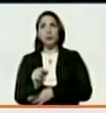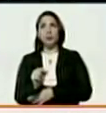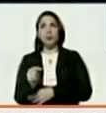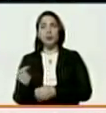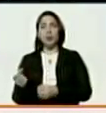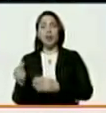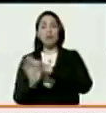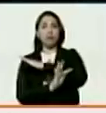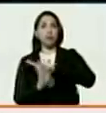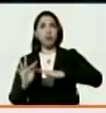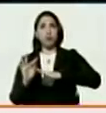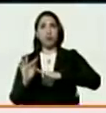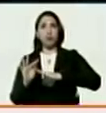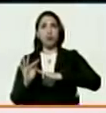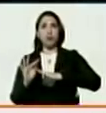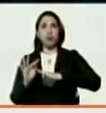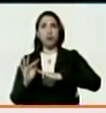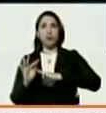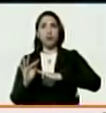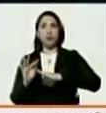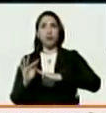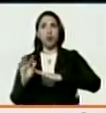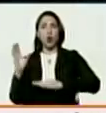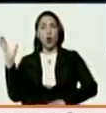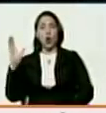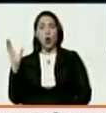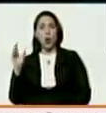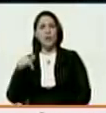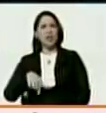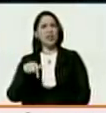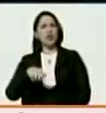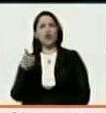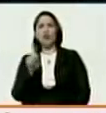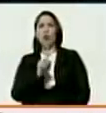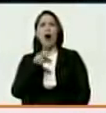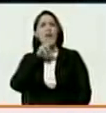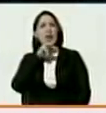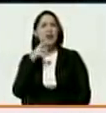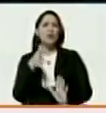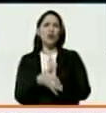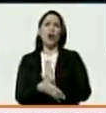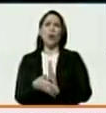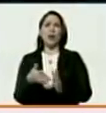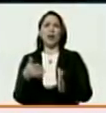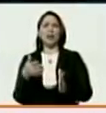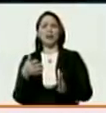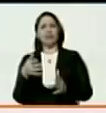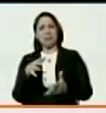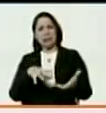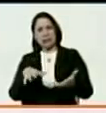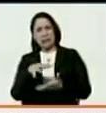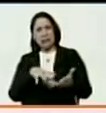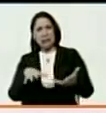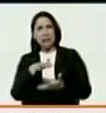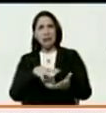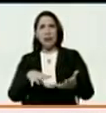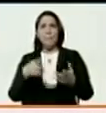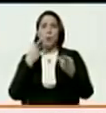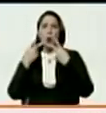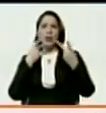limítrofe nación Guyana. No hablaremos aquí de los desmanes políticos, de los intentos